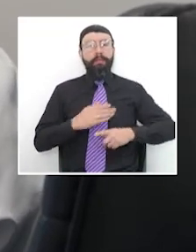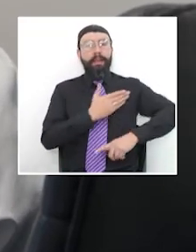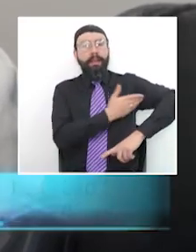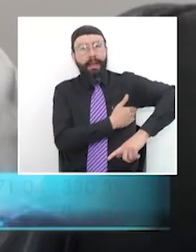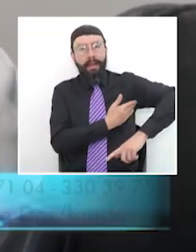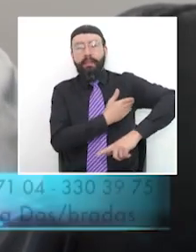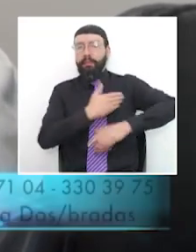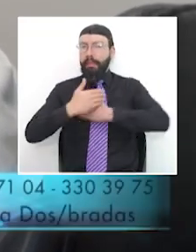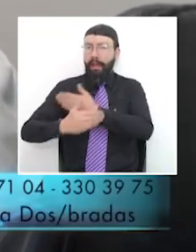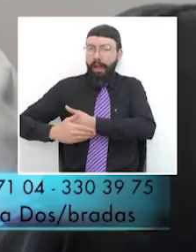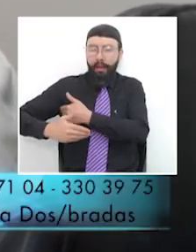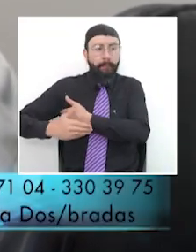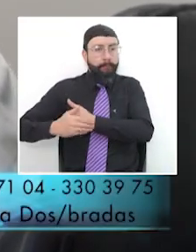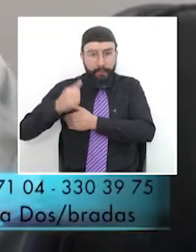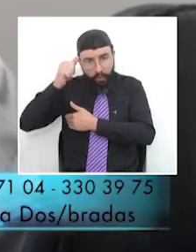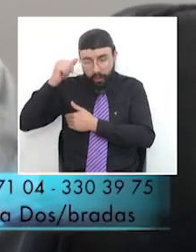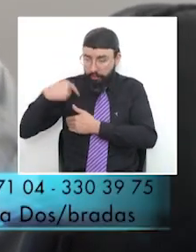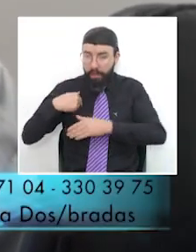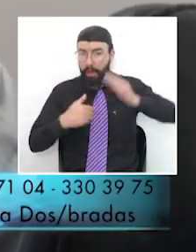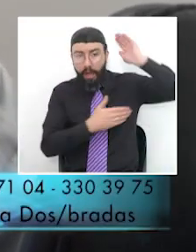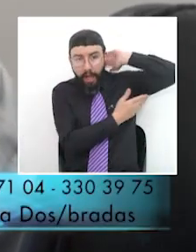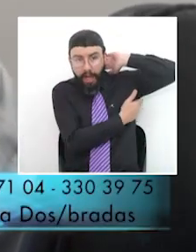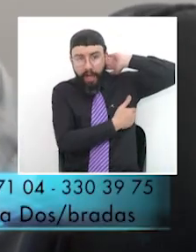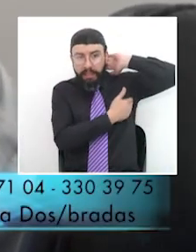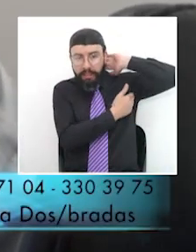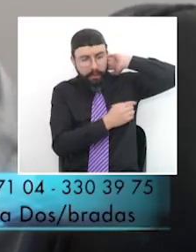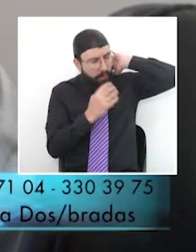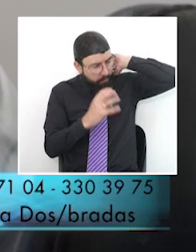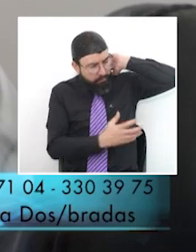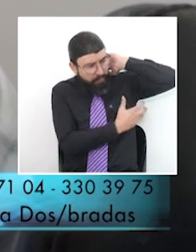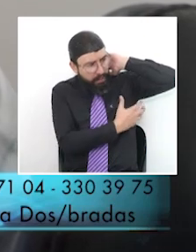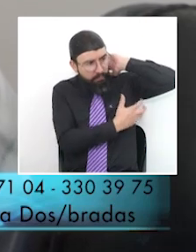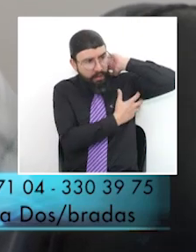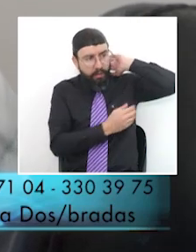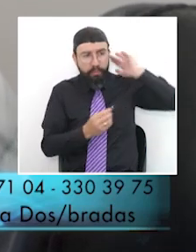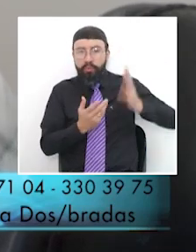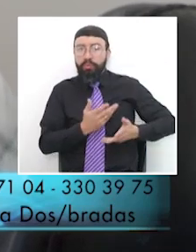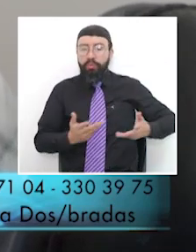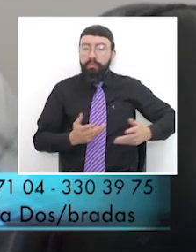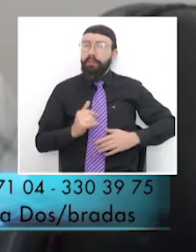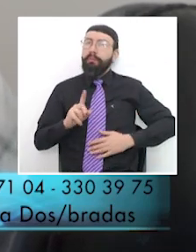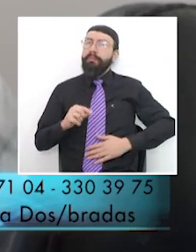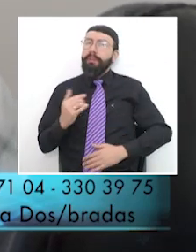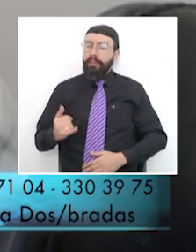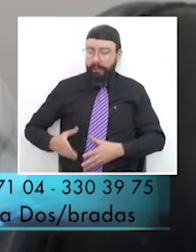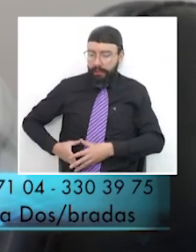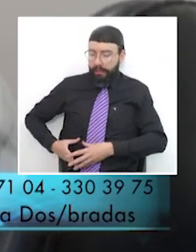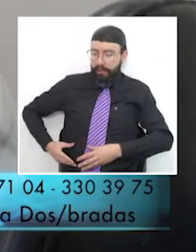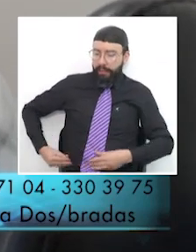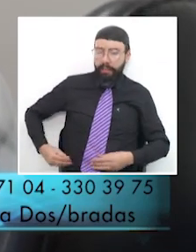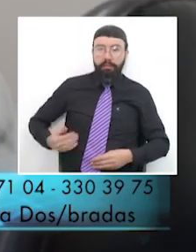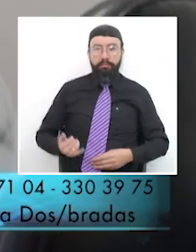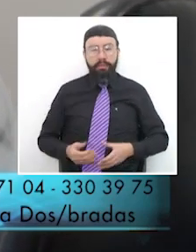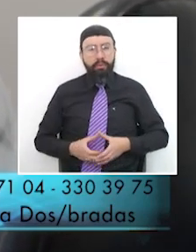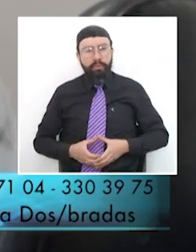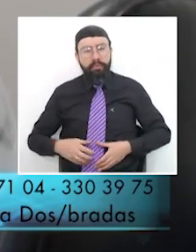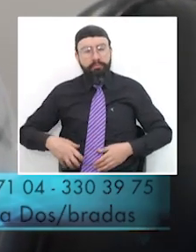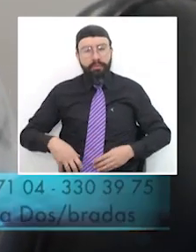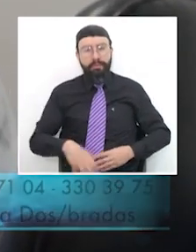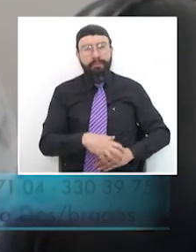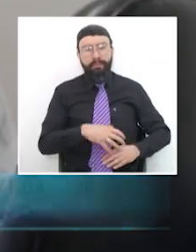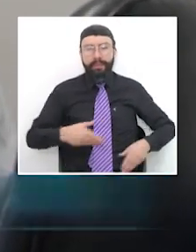axila. Recuerden que aquí en la axila vemos todos esos ganglios. Luego, hígado, vesícula, páncreas,